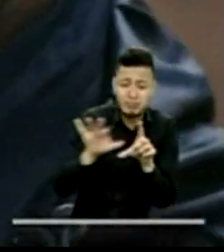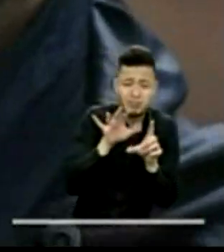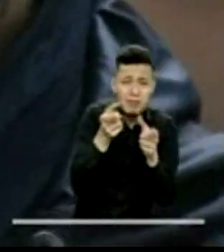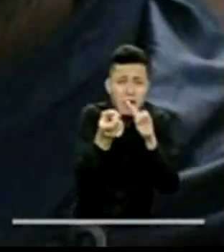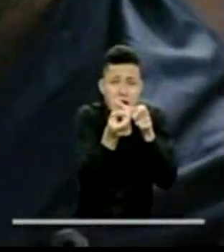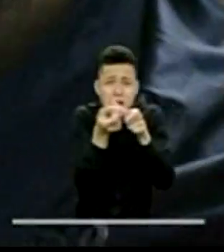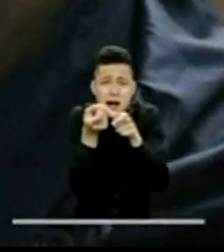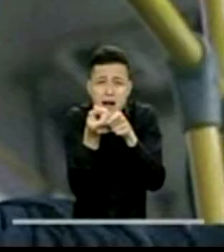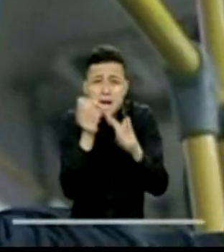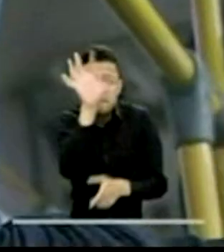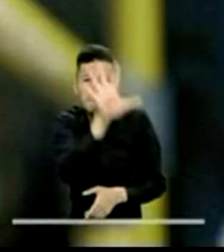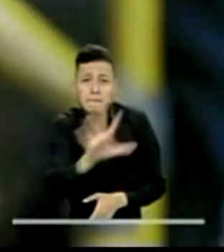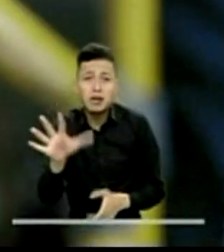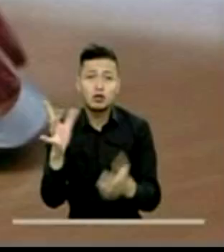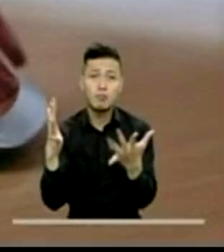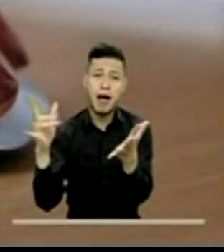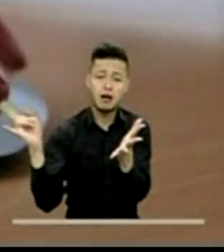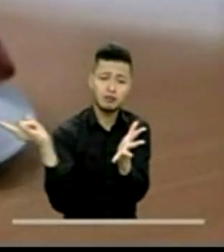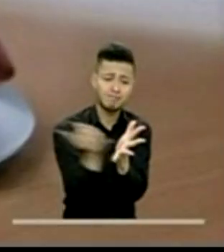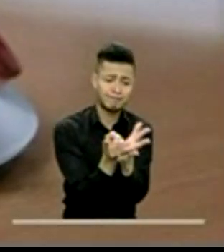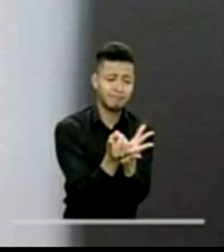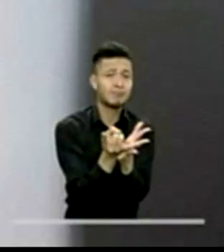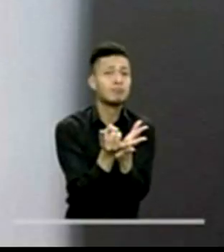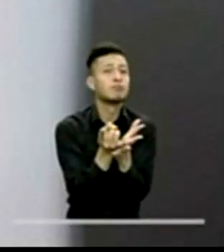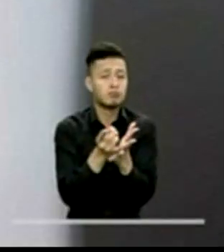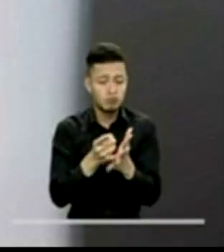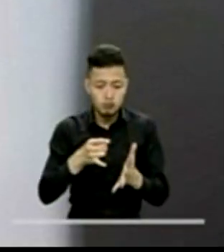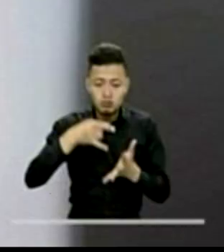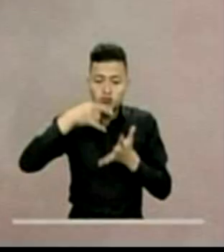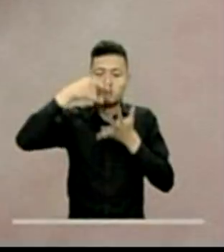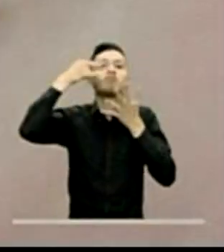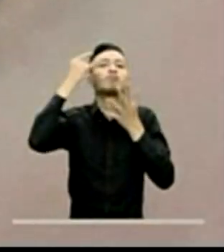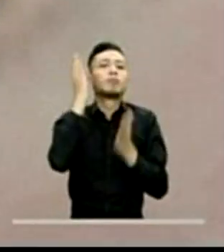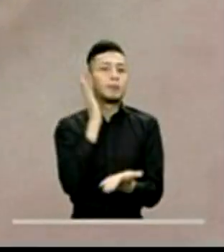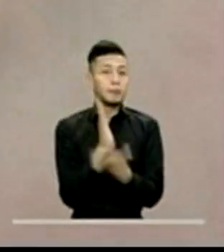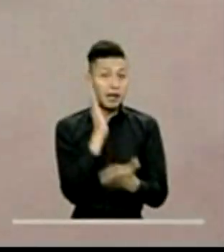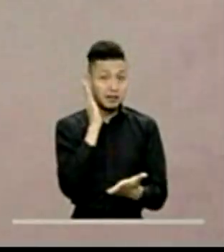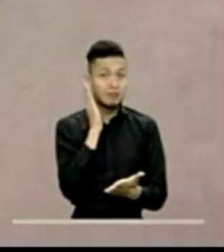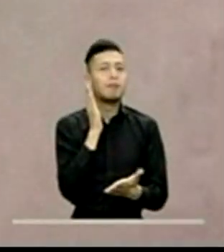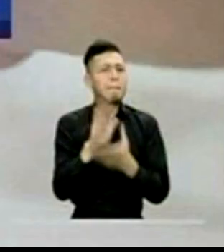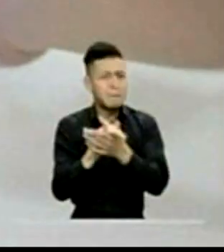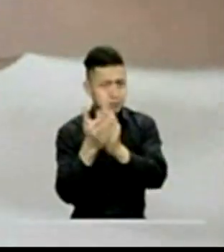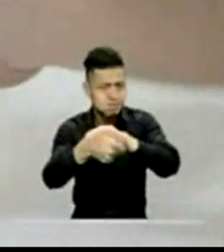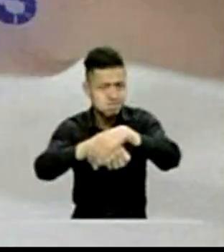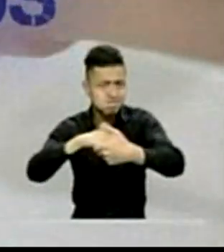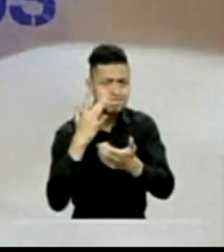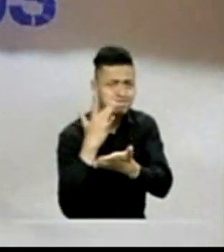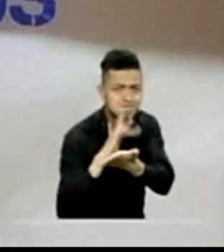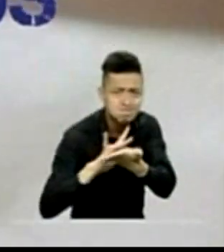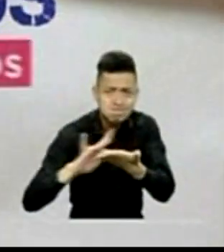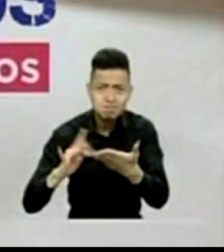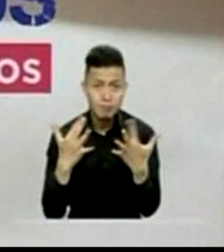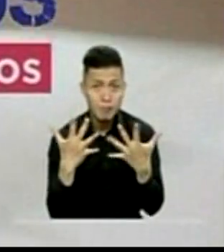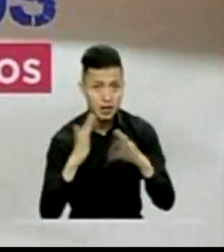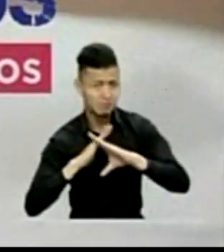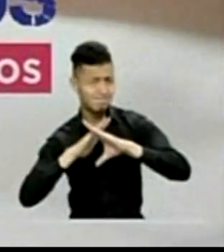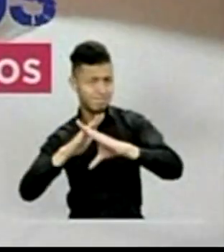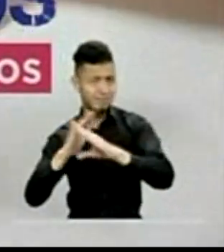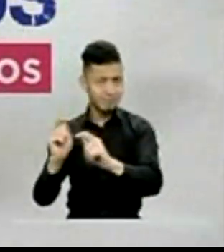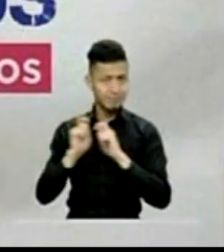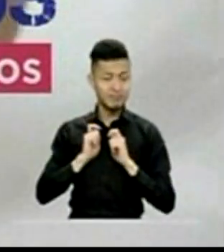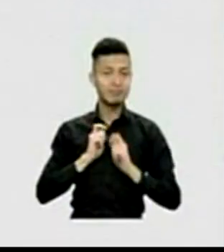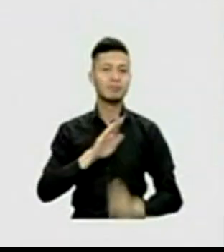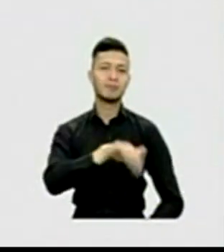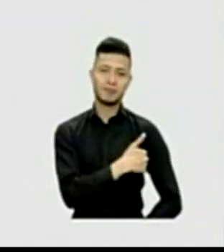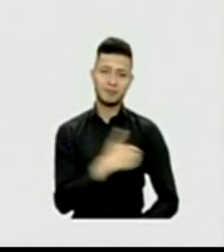esparce cientos de partículas del virus que pueden llegar a nuestras manos y entrar a nuestro organismo. Por eso, lávate bien las manos y evita el